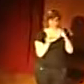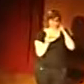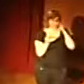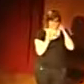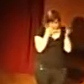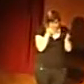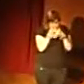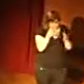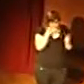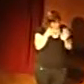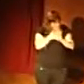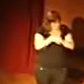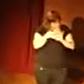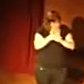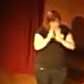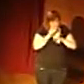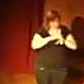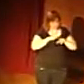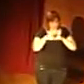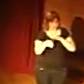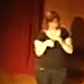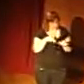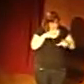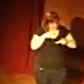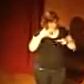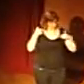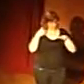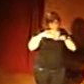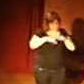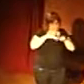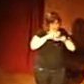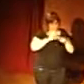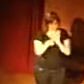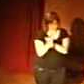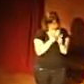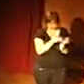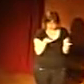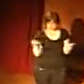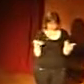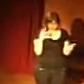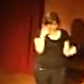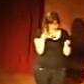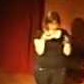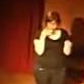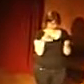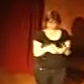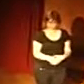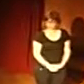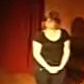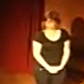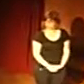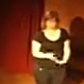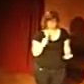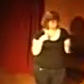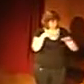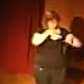minuciosas en sus descripción para que luego el litógrafo pudiera Reproducir con la máxima exactitud eh los